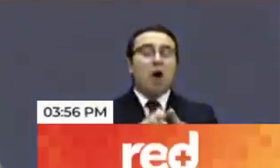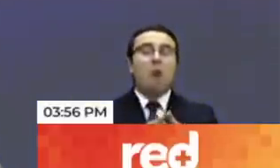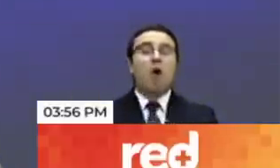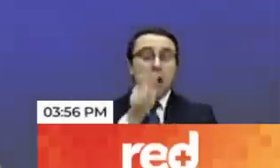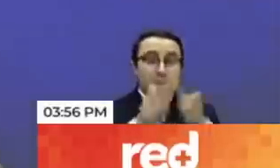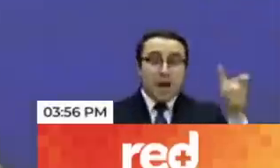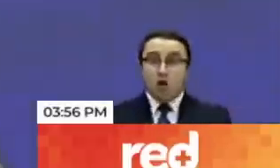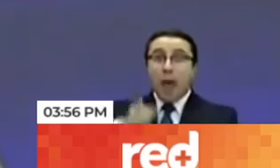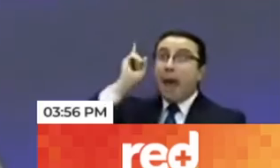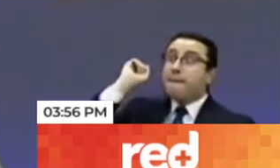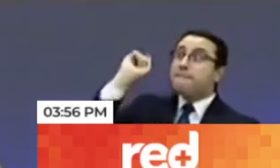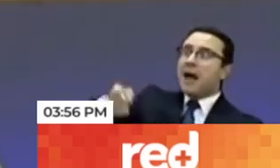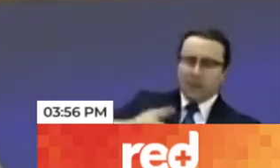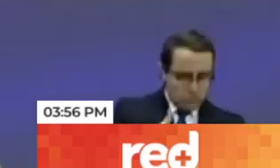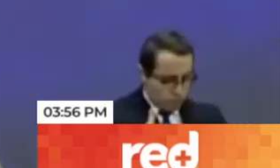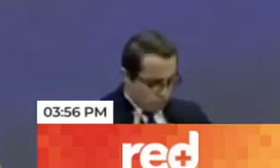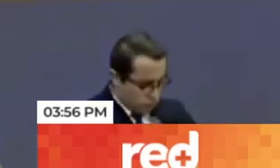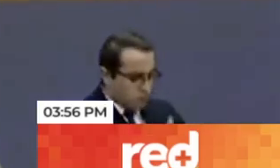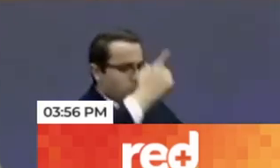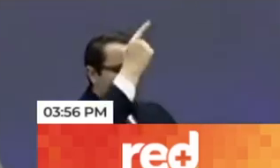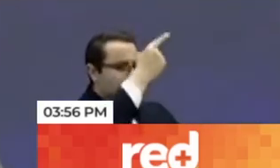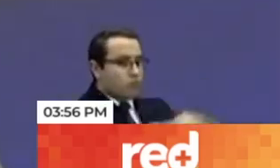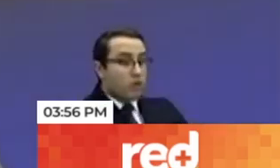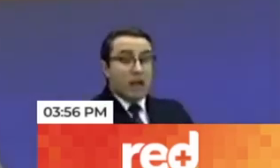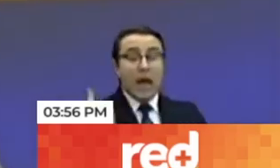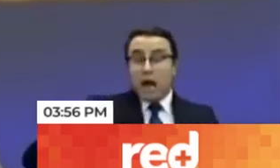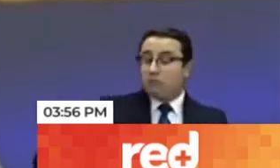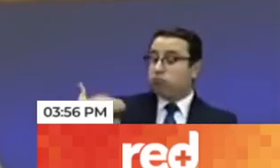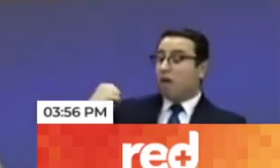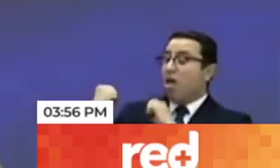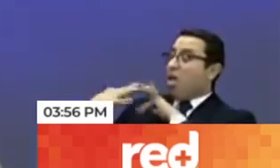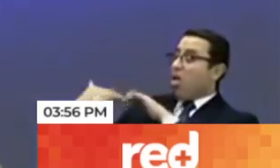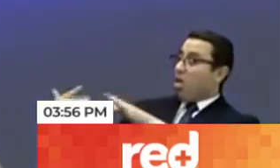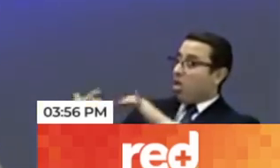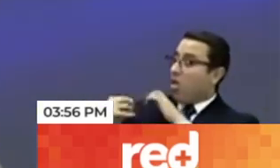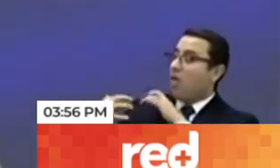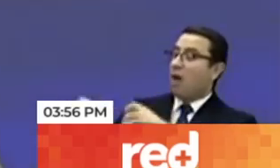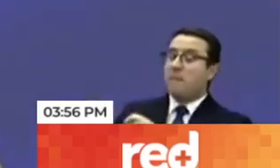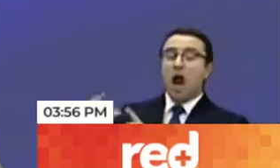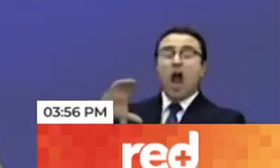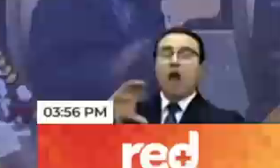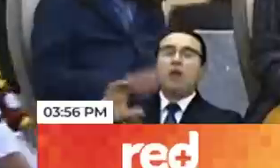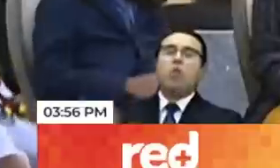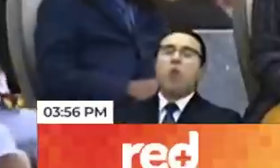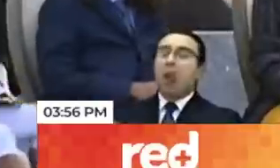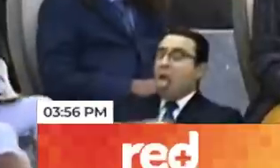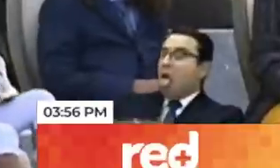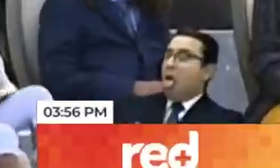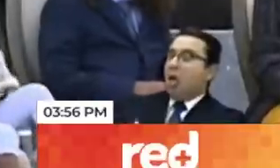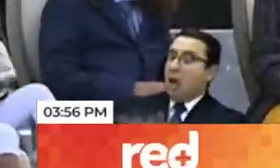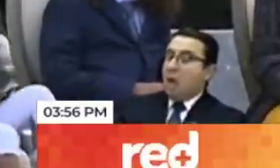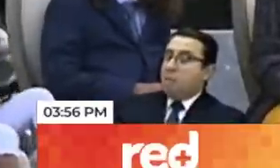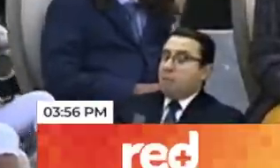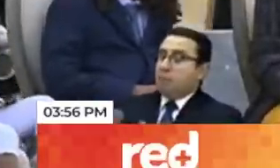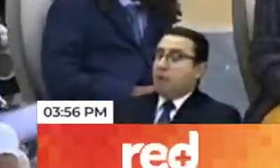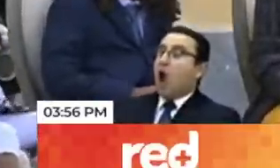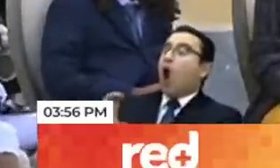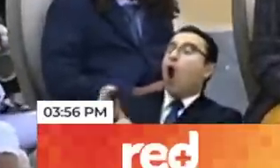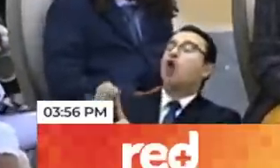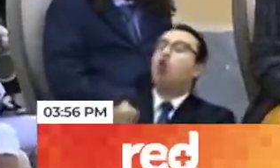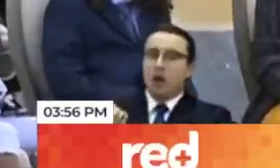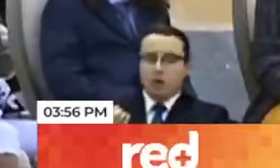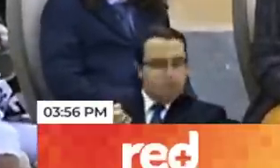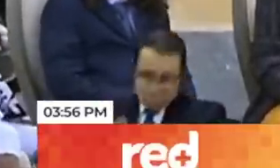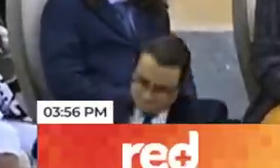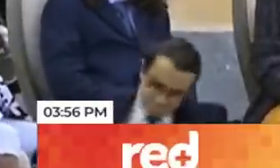popular, a superar esta historia de la guerra y esta cultura de la muerte, a decirle al mundo que mientras